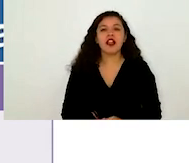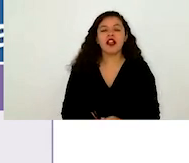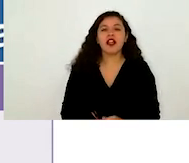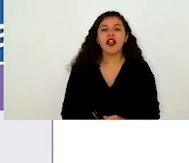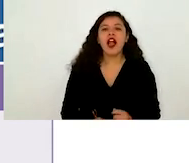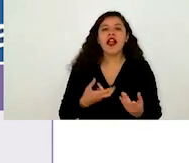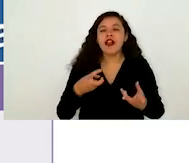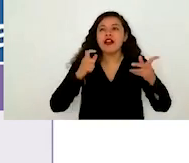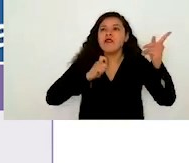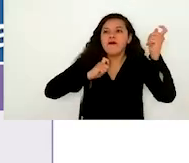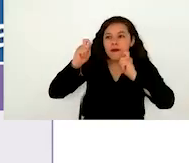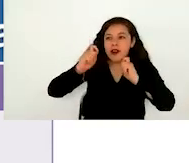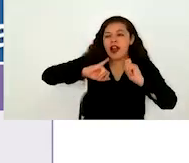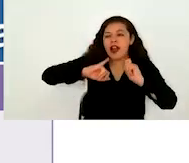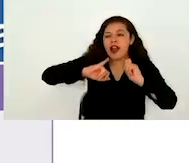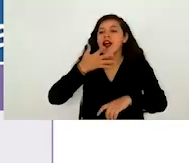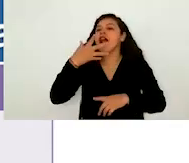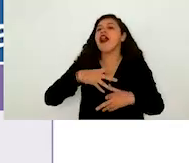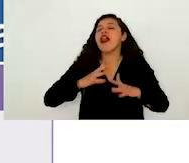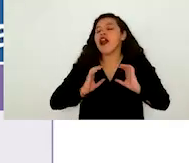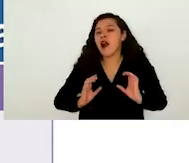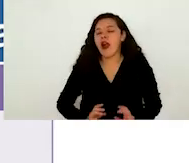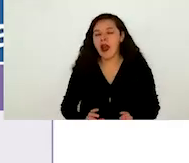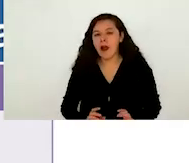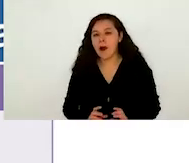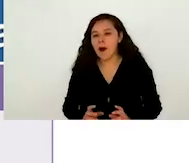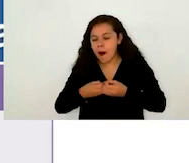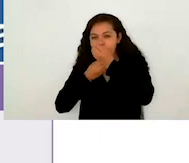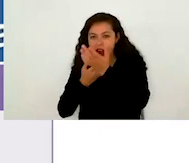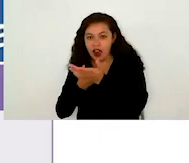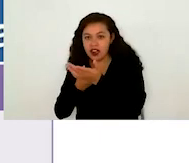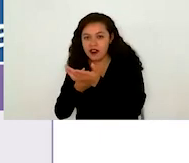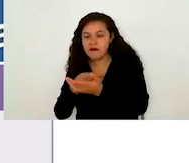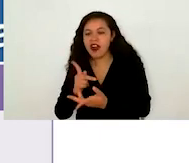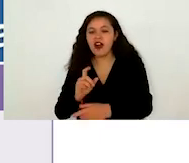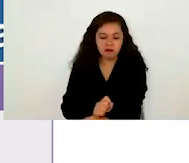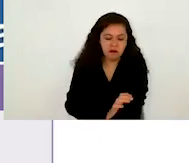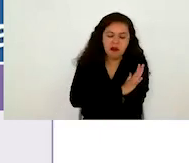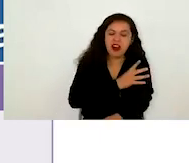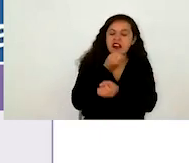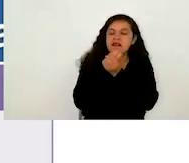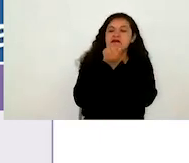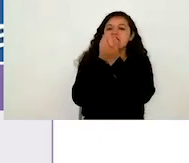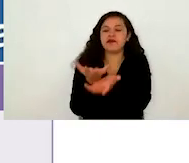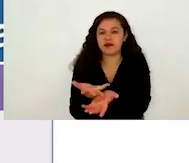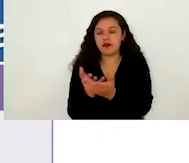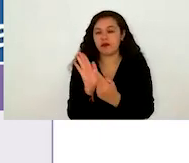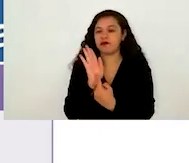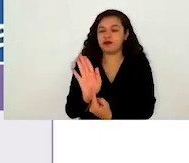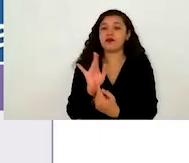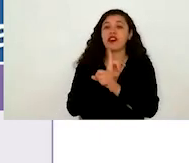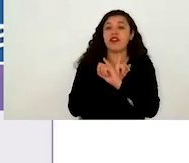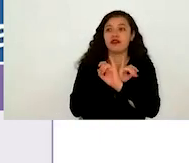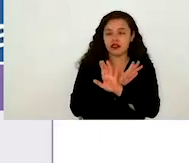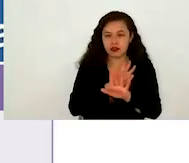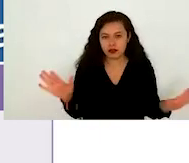expresión esta comunicación perdón no verbal transmite emociones toda información